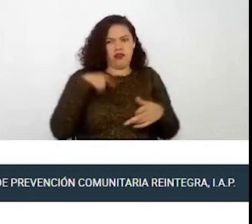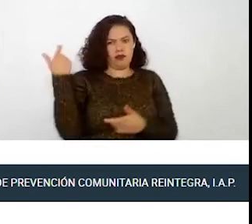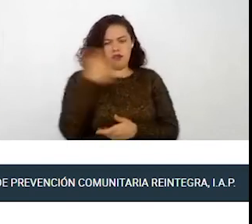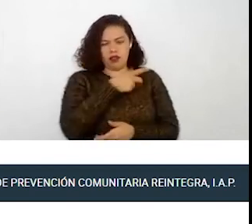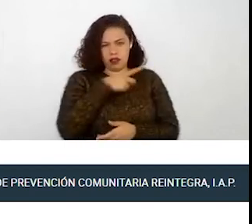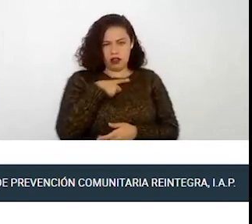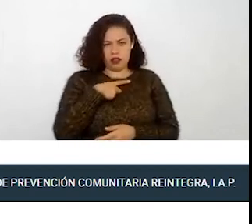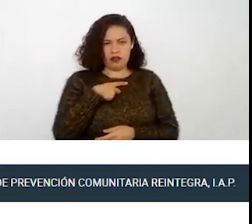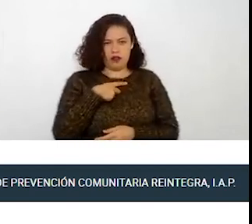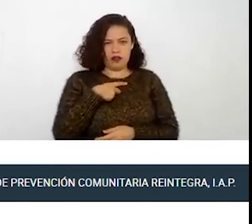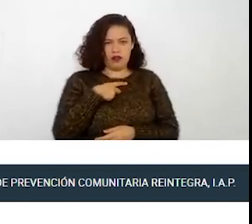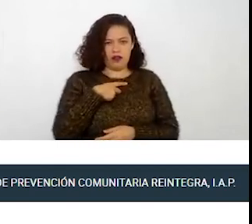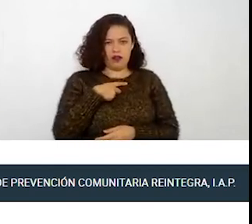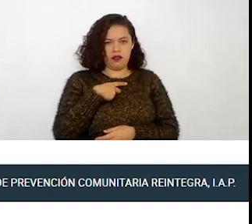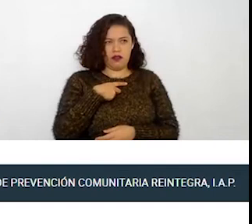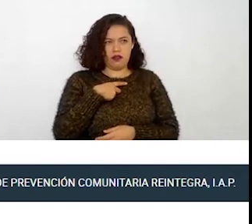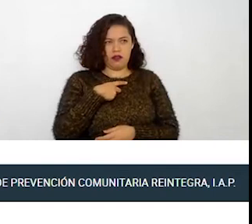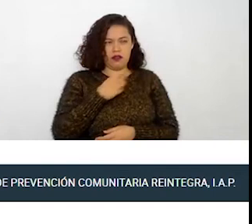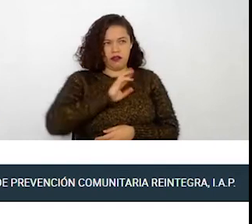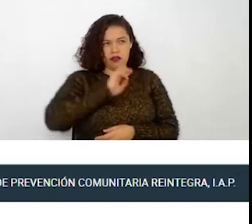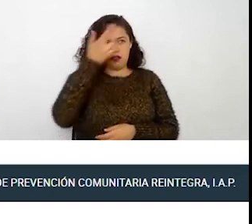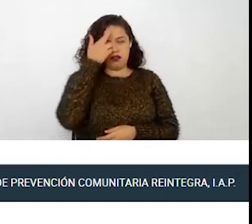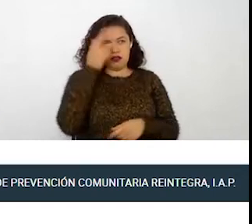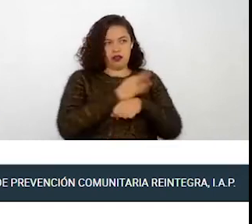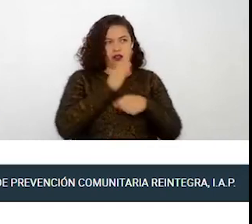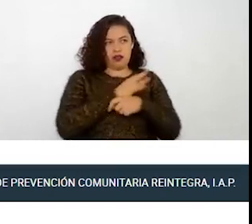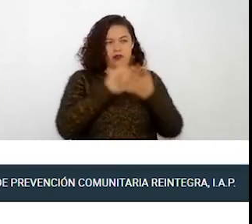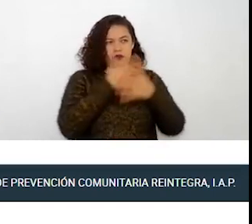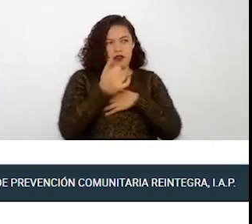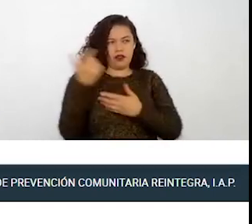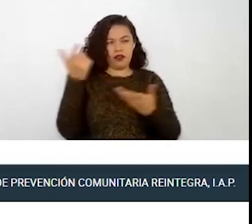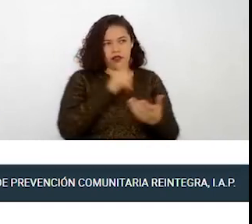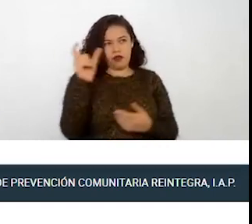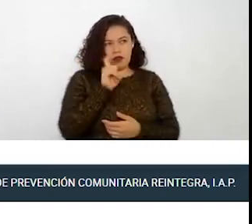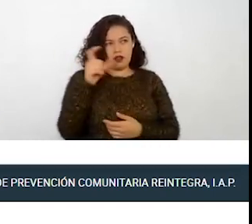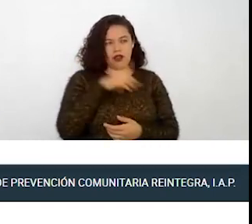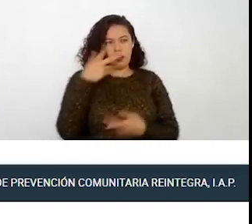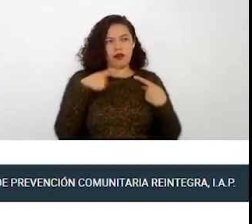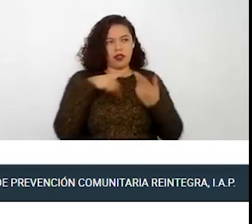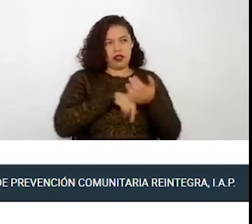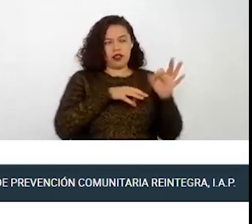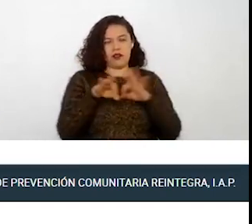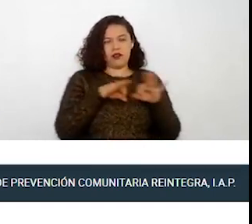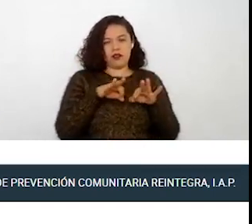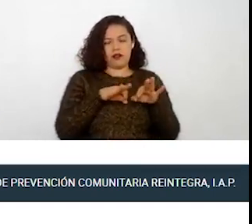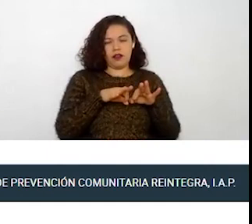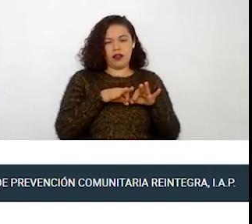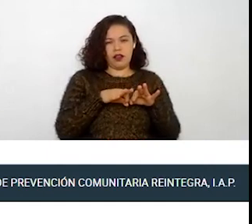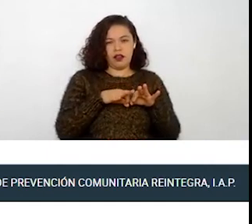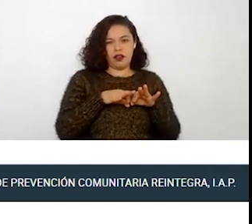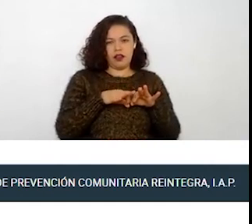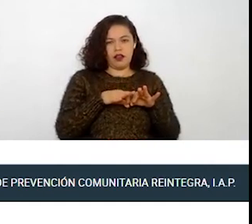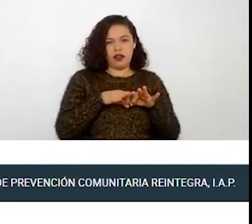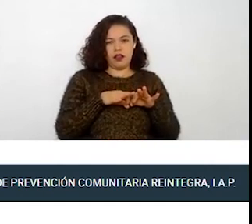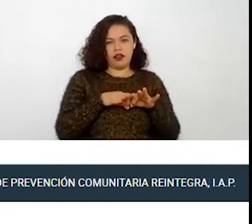que todos nos vamos a hablar ahorita el proyecto de financiamiento cuando tienen un sueldo o este